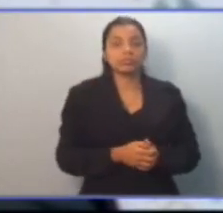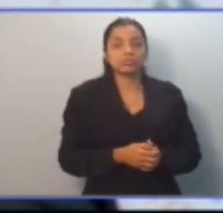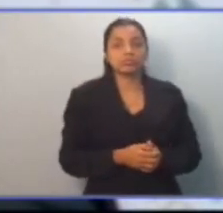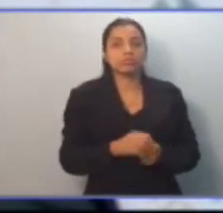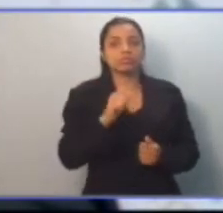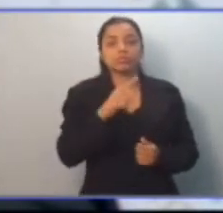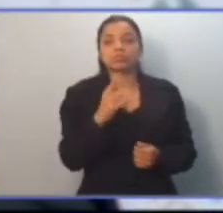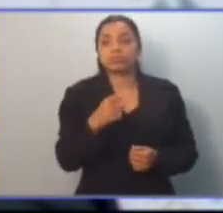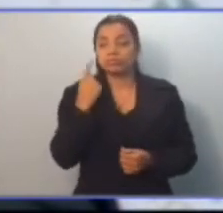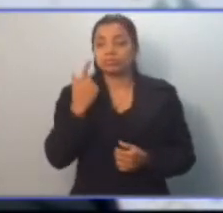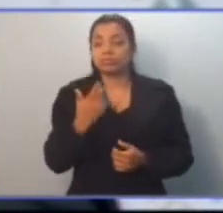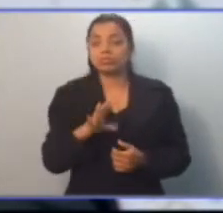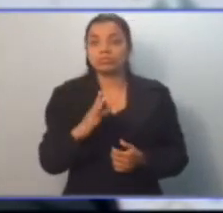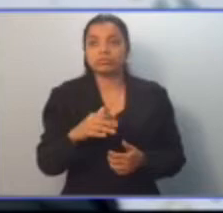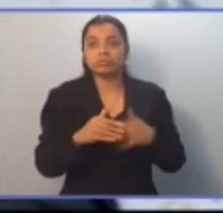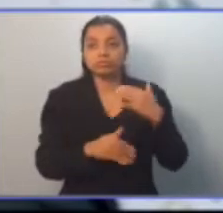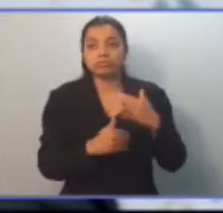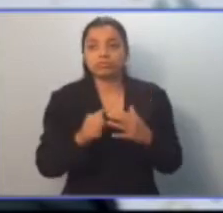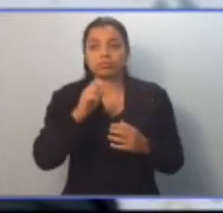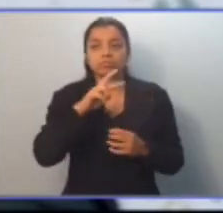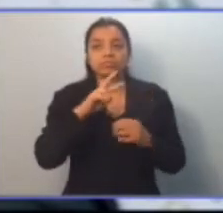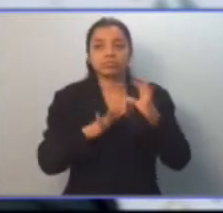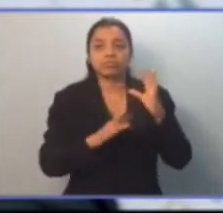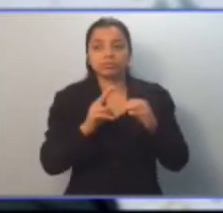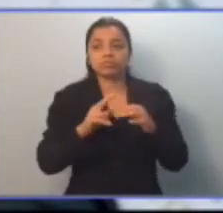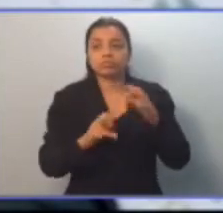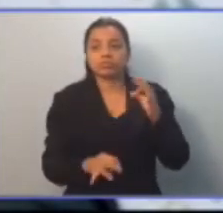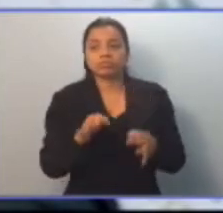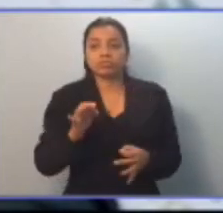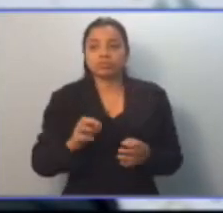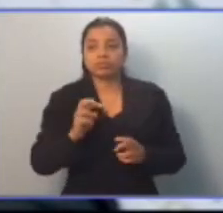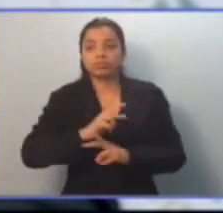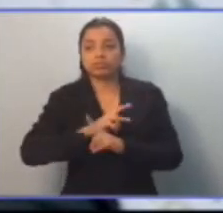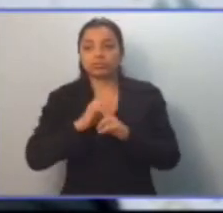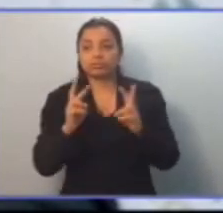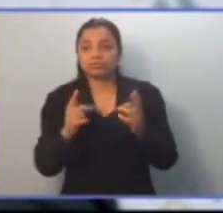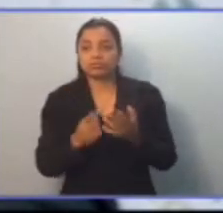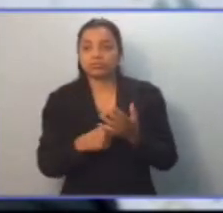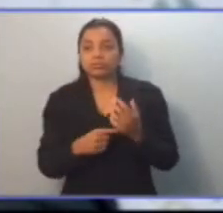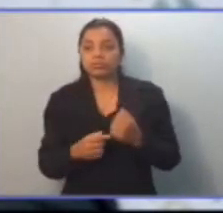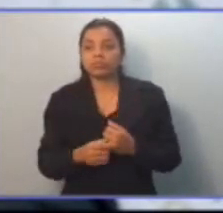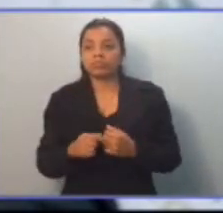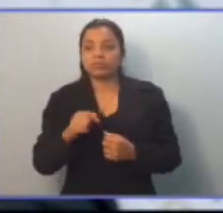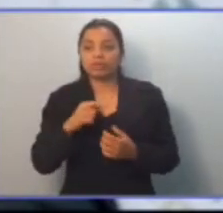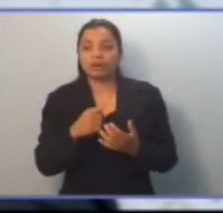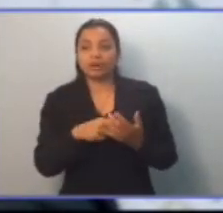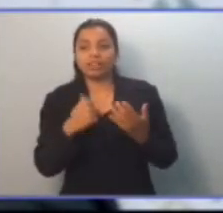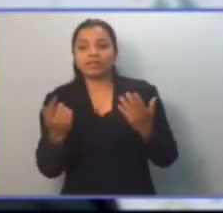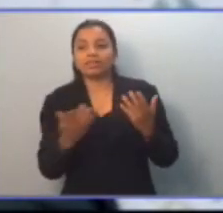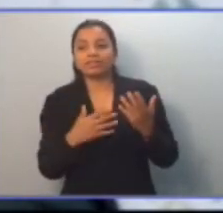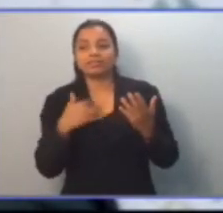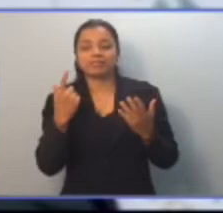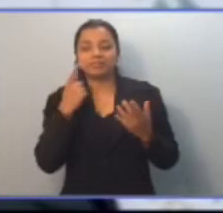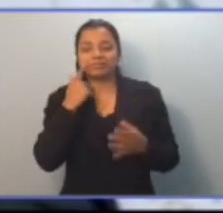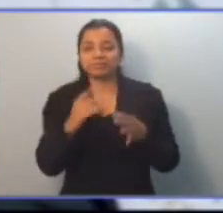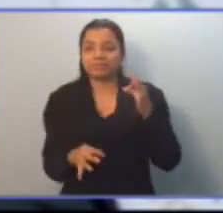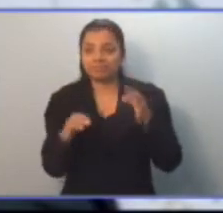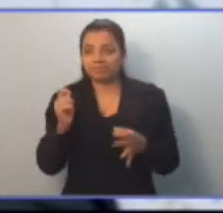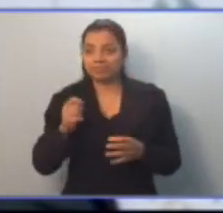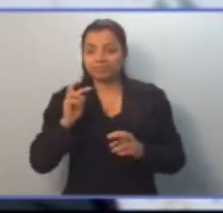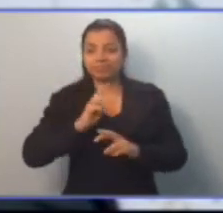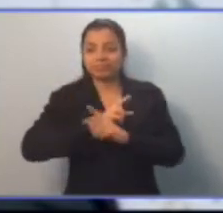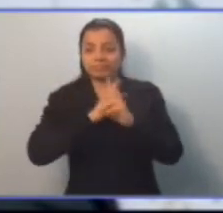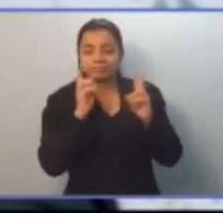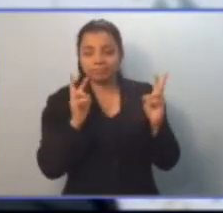Una vez estando en el 12º de paz, fui ascendido en el 2012 al juzgado primero de